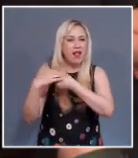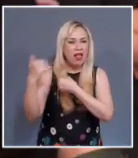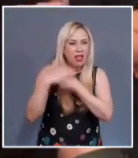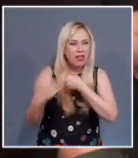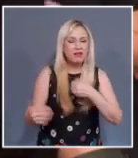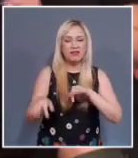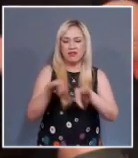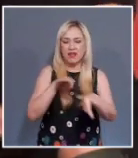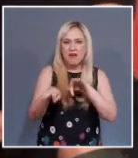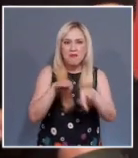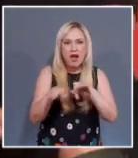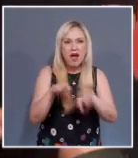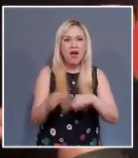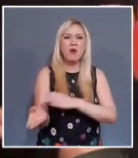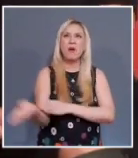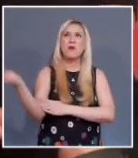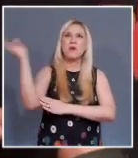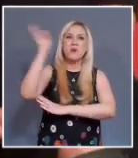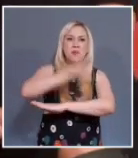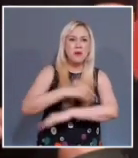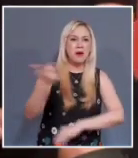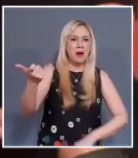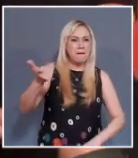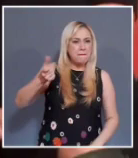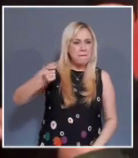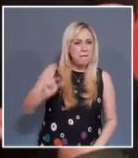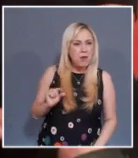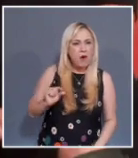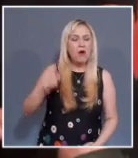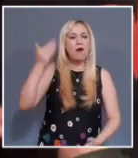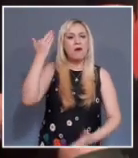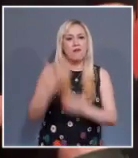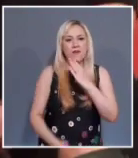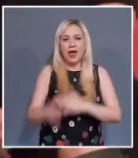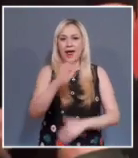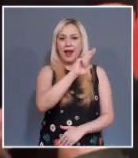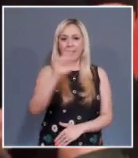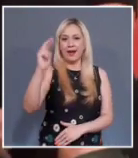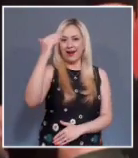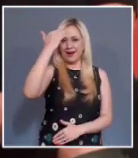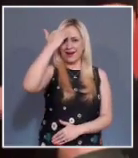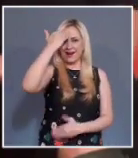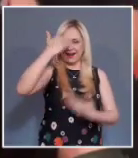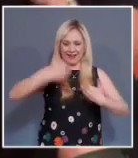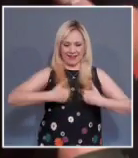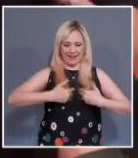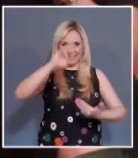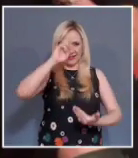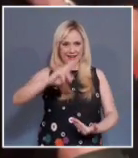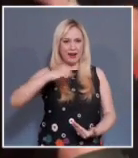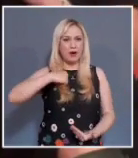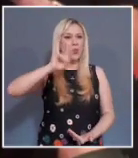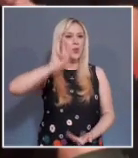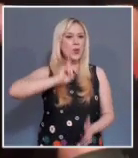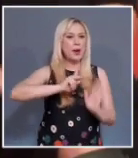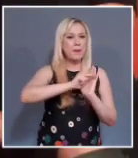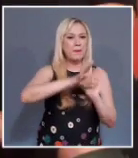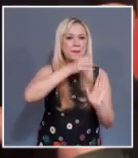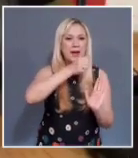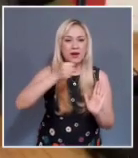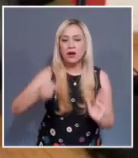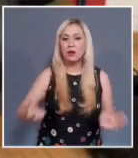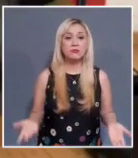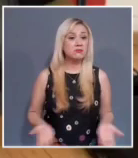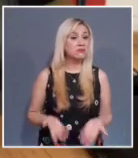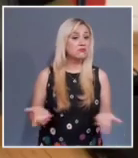la falta de reconocimiento a la labor de las mujeres como periodistas y hasta el asesinato,